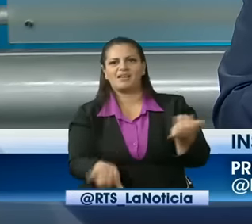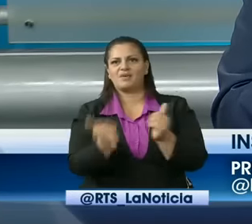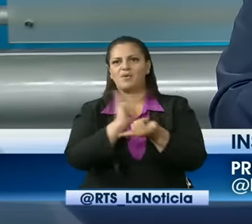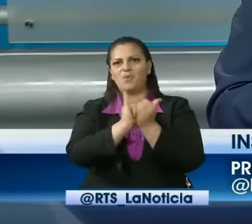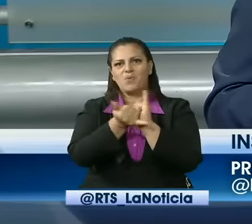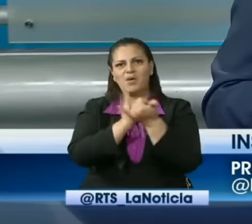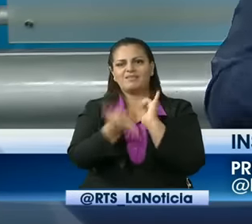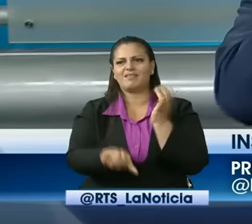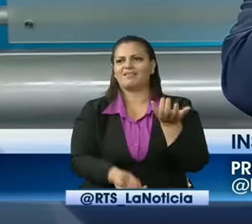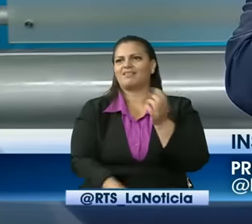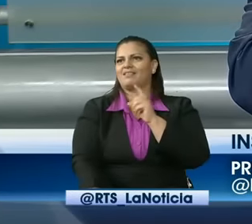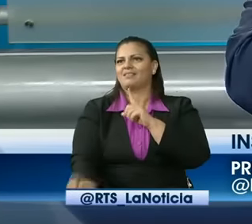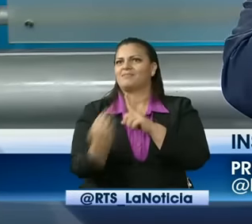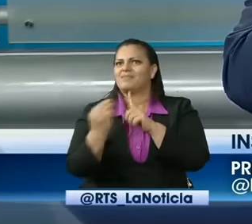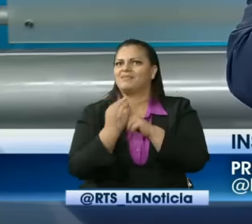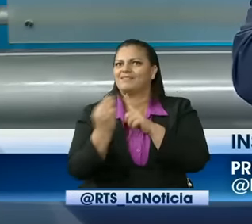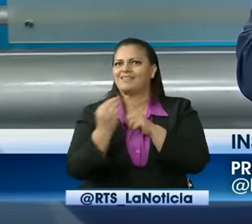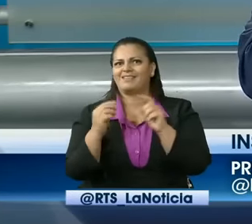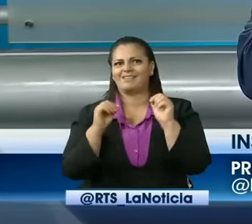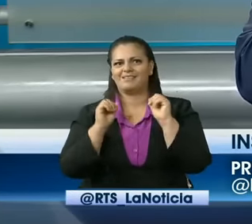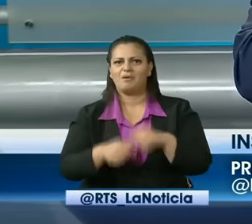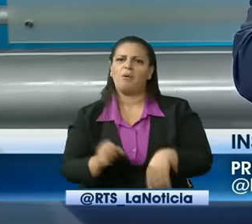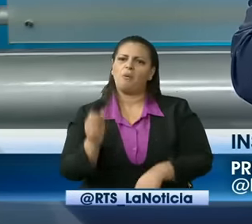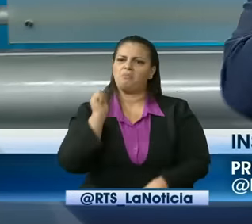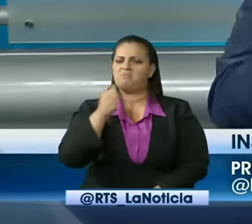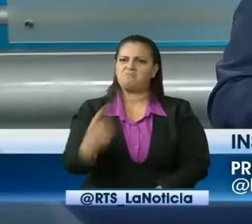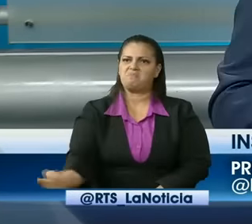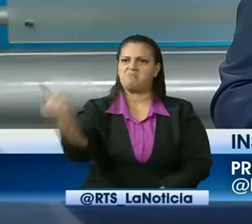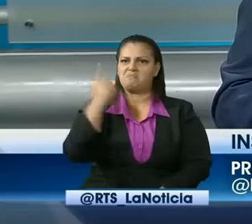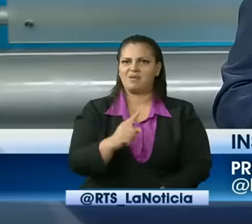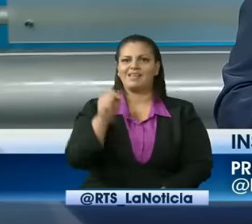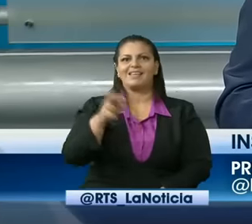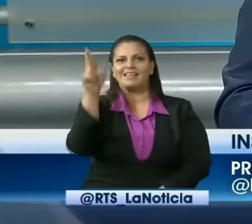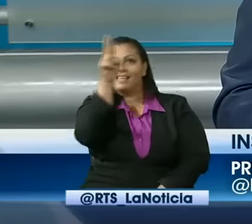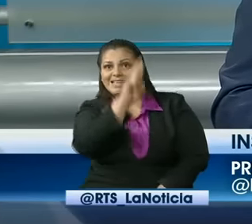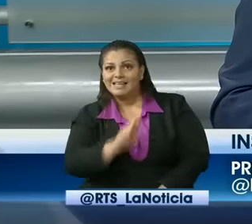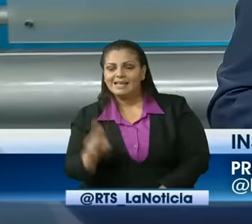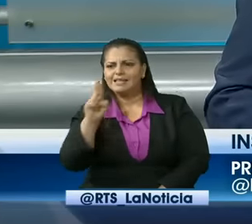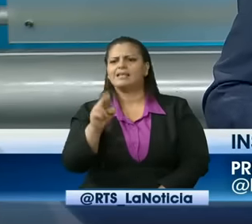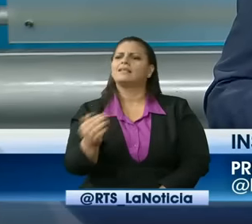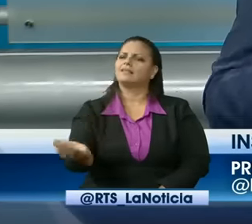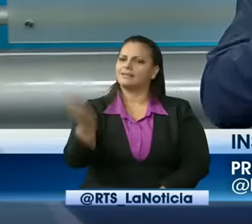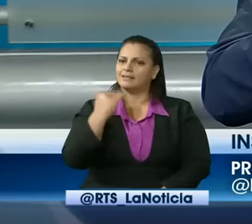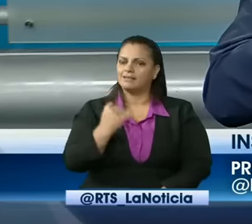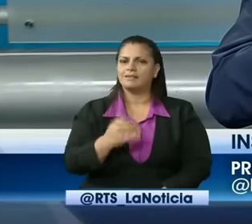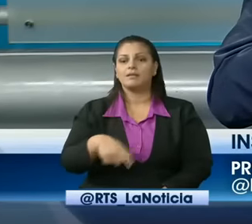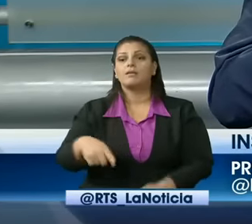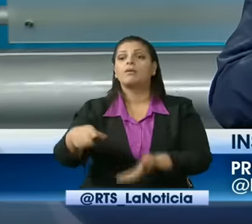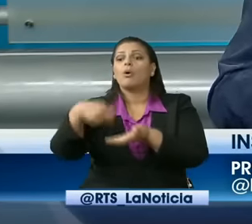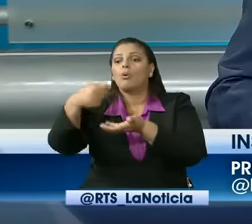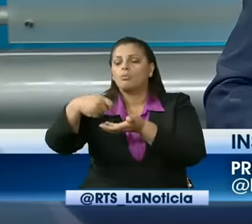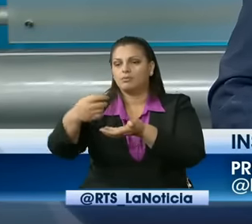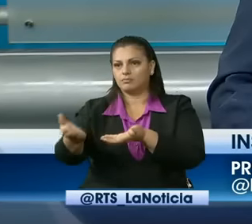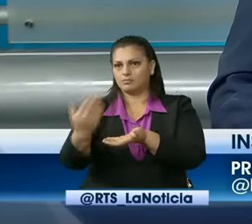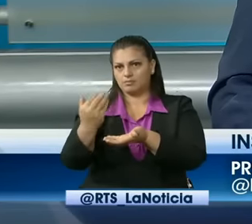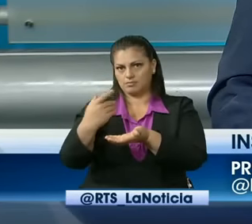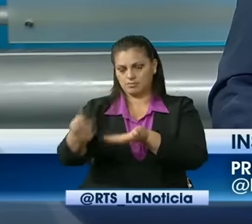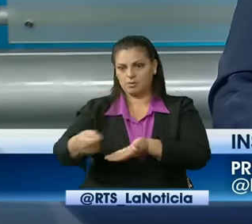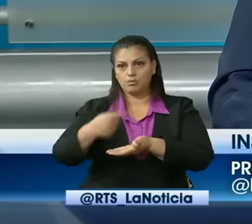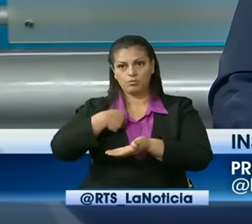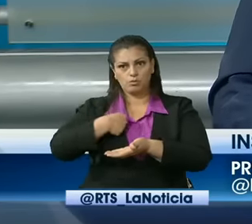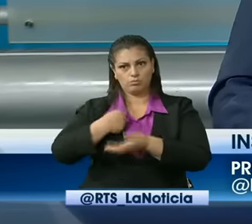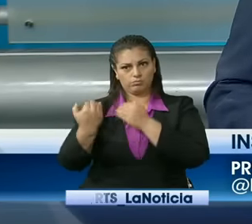mensaje. Pueden venir directamente al canal, pero cuando venga al canal traiga una muestra y hable conmigo directamente. Eso